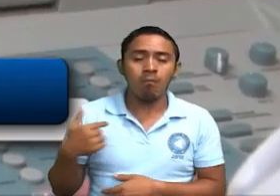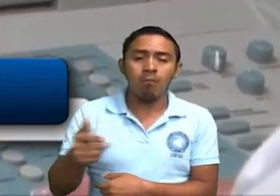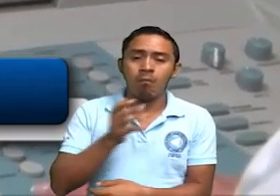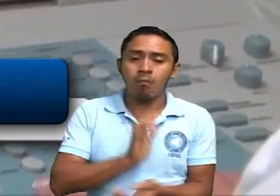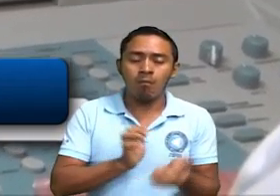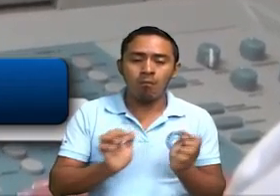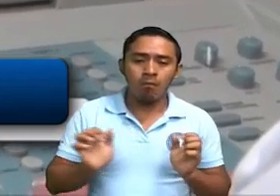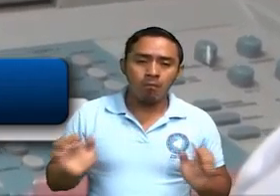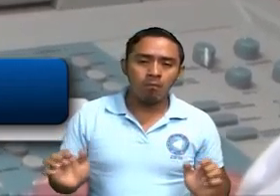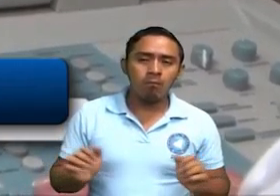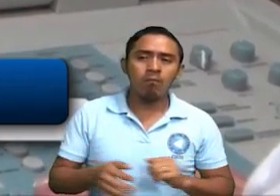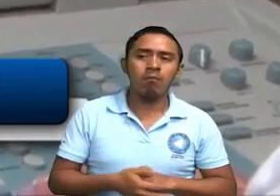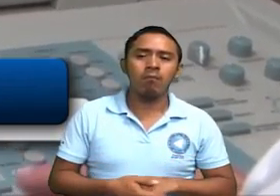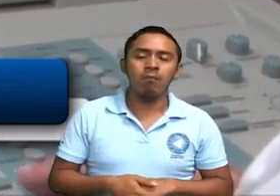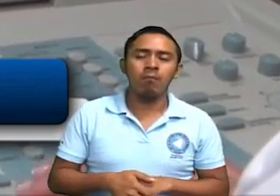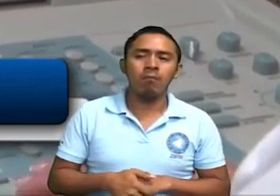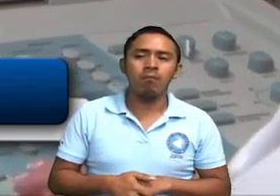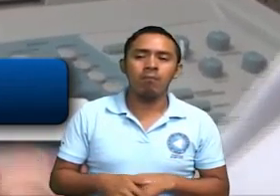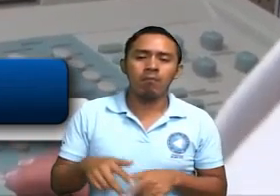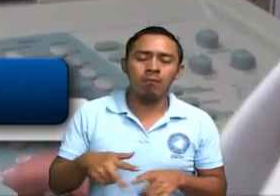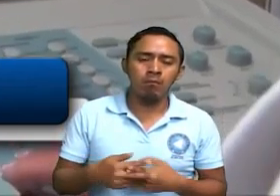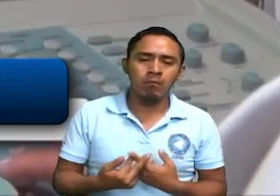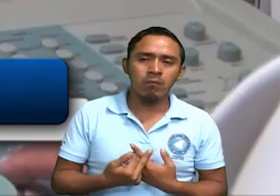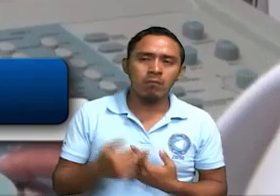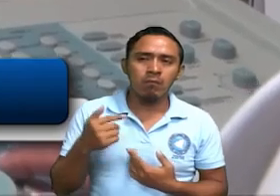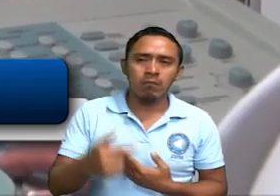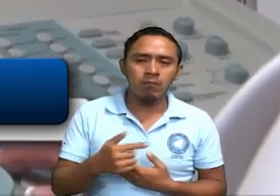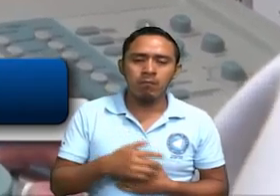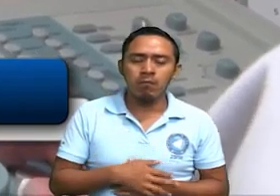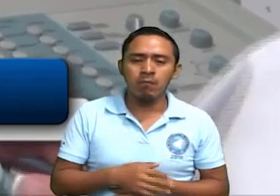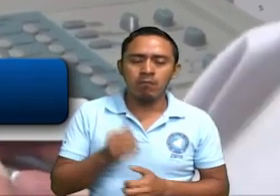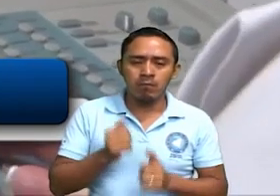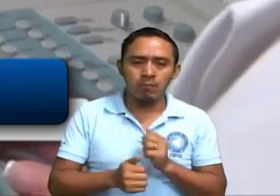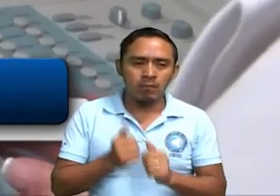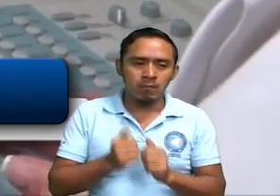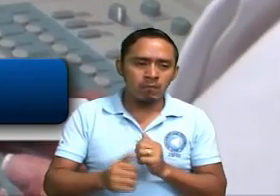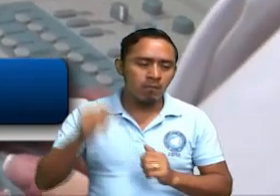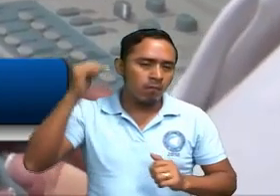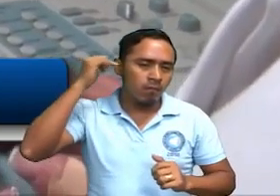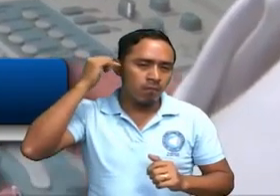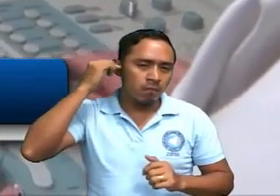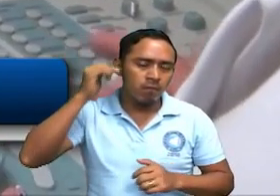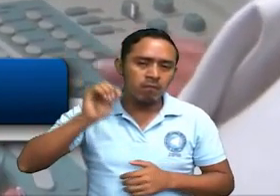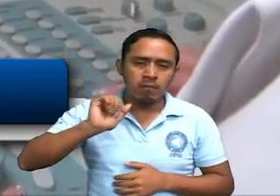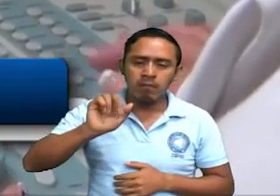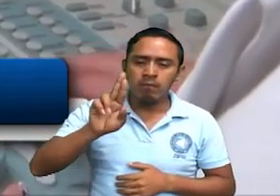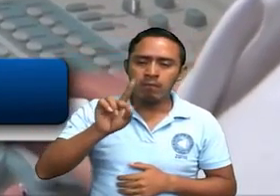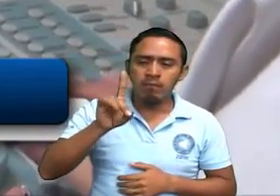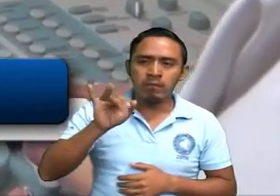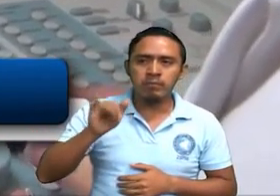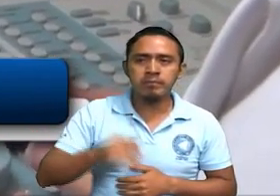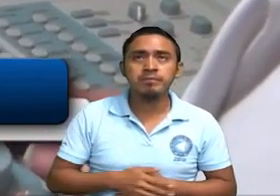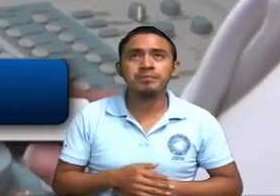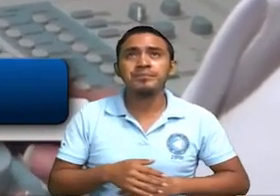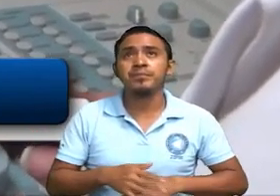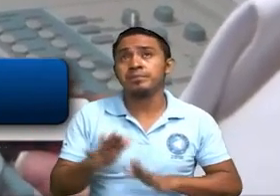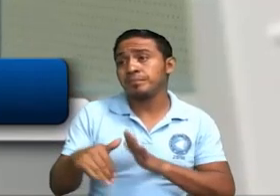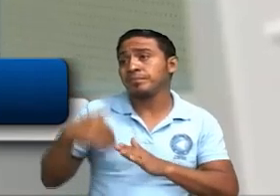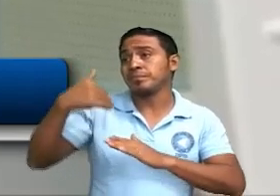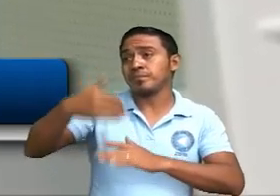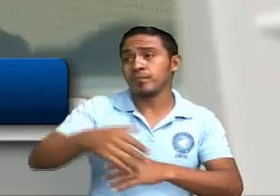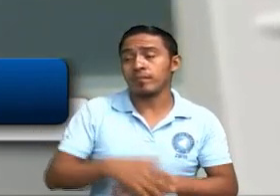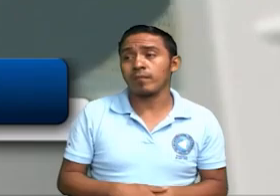niño va a ser al inicio una fatiga auditiva. Posterior va a ser algo ya